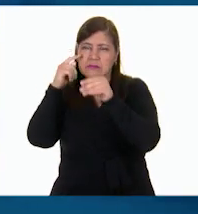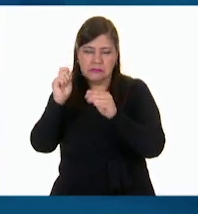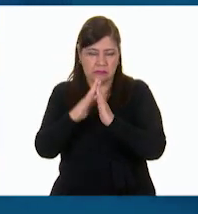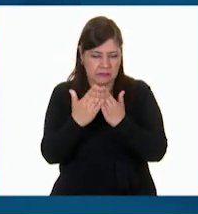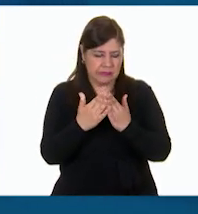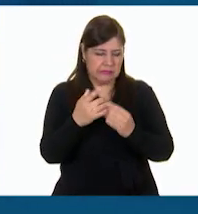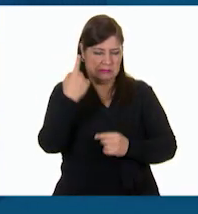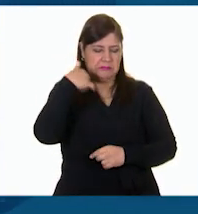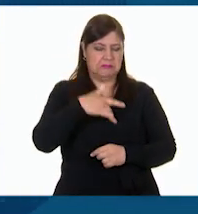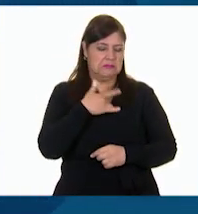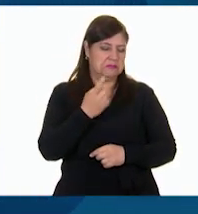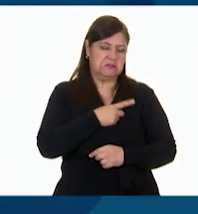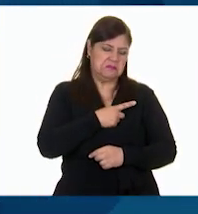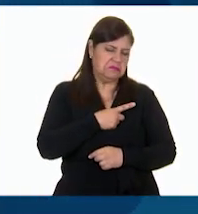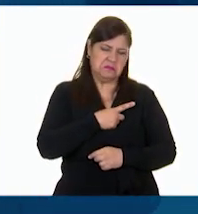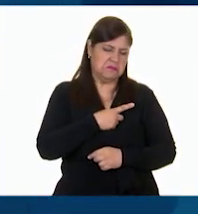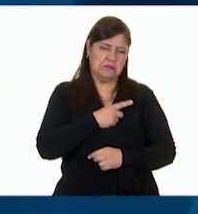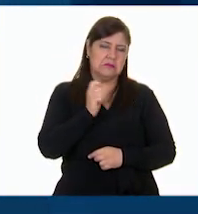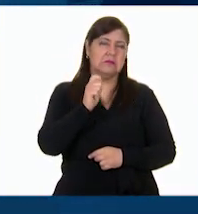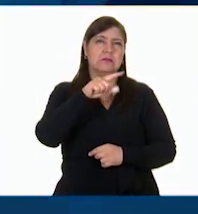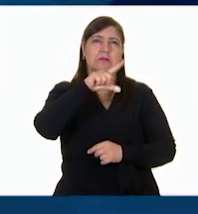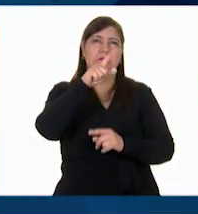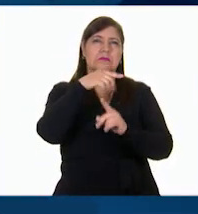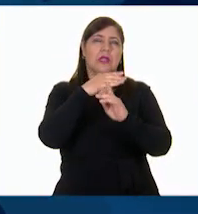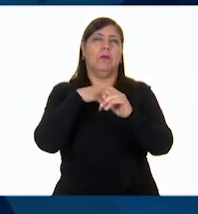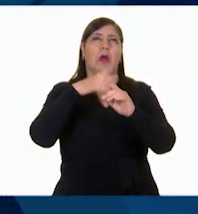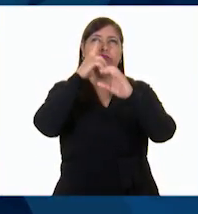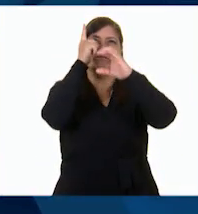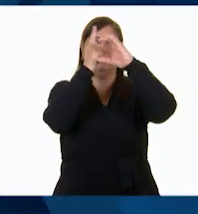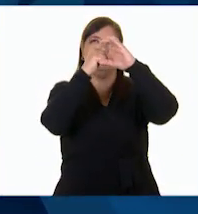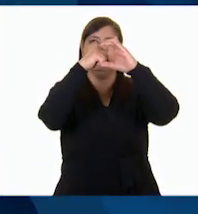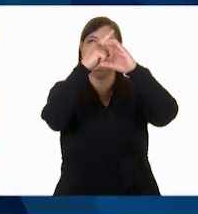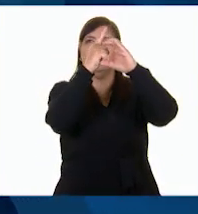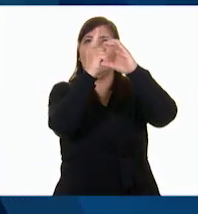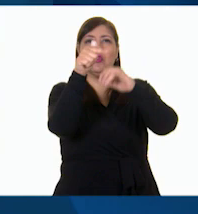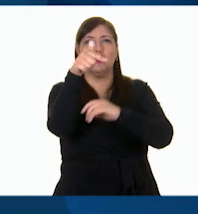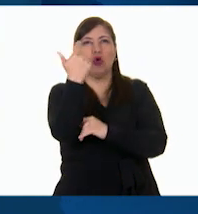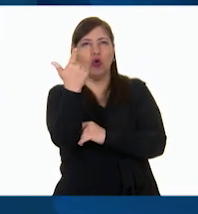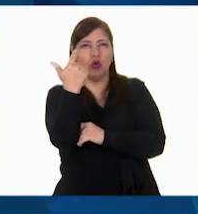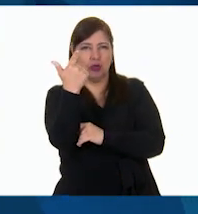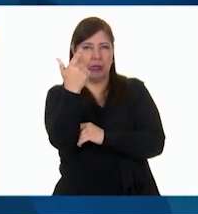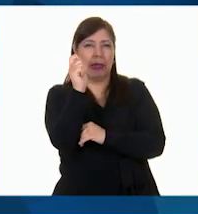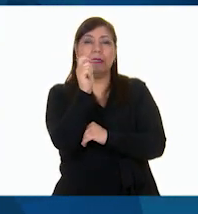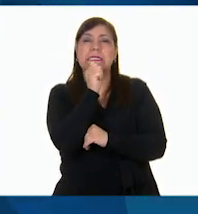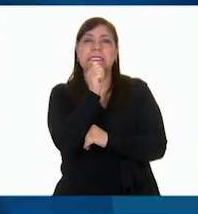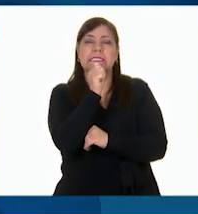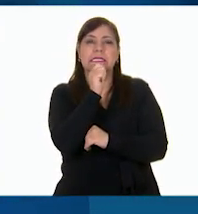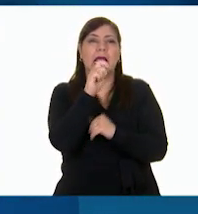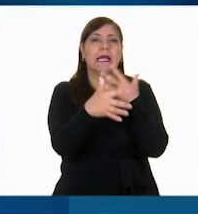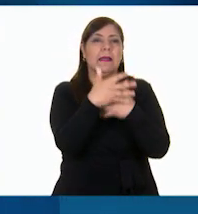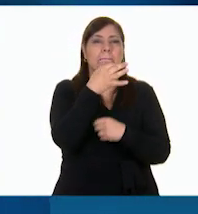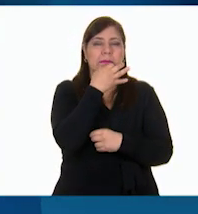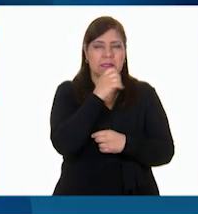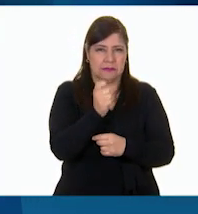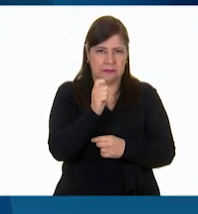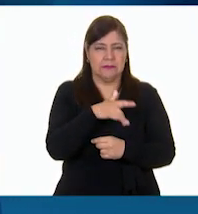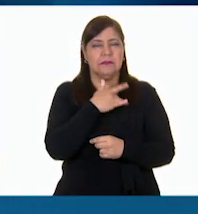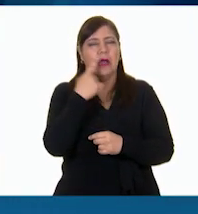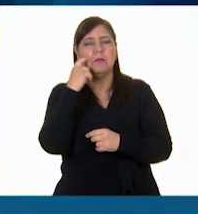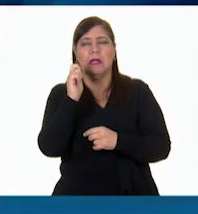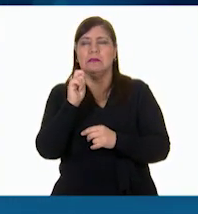que no estaba tan solo. El reloj dio las 12 menos cuarto. Con alguna vivacidad, Fausto se acercó a la ventana y entreabrió la